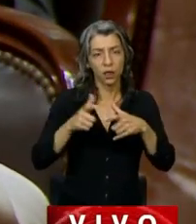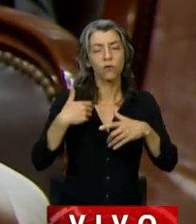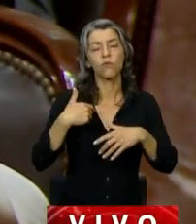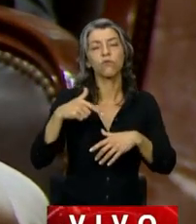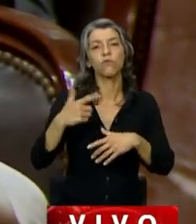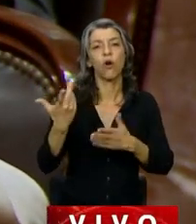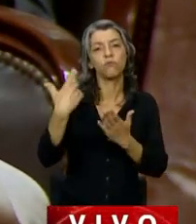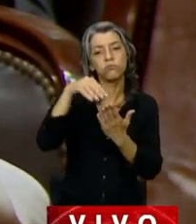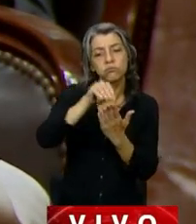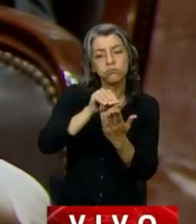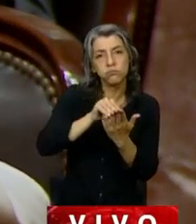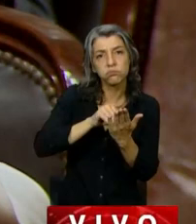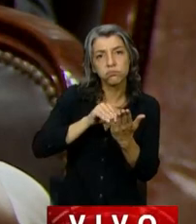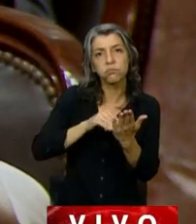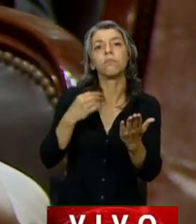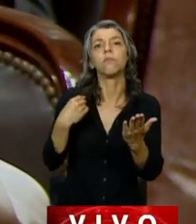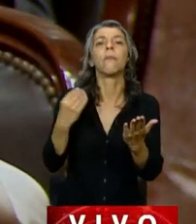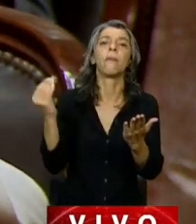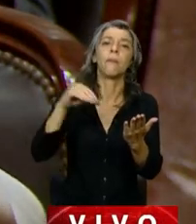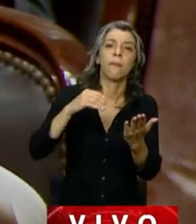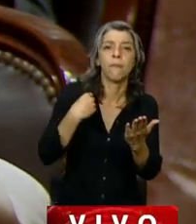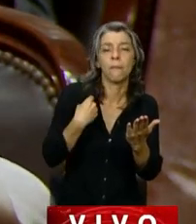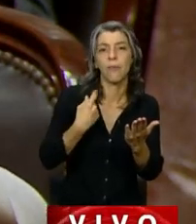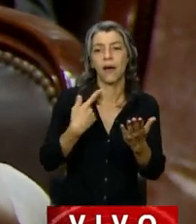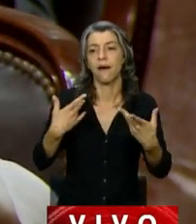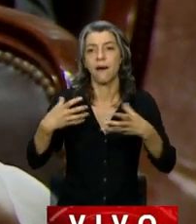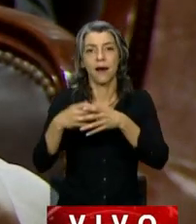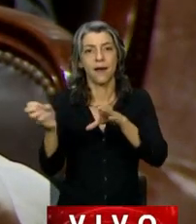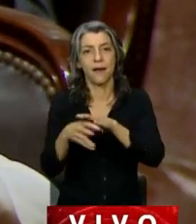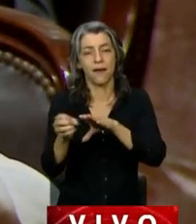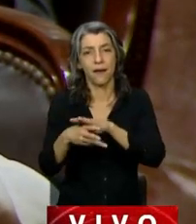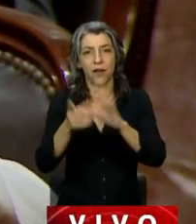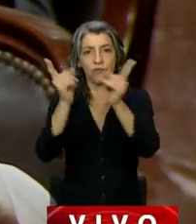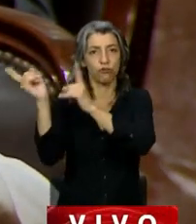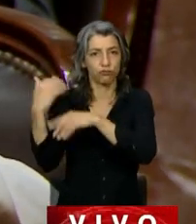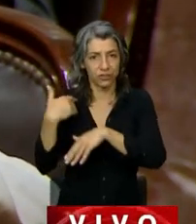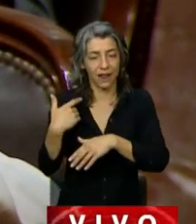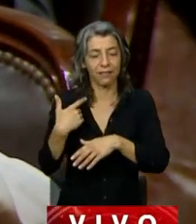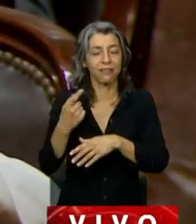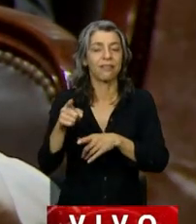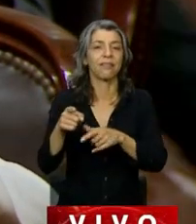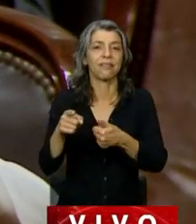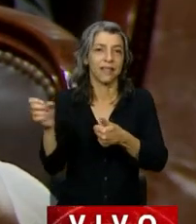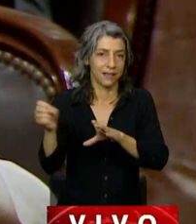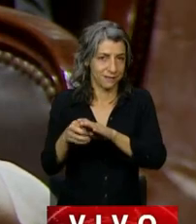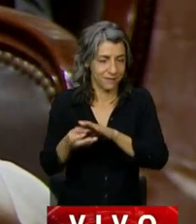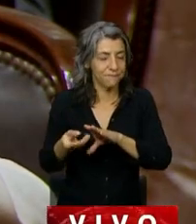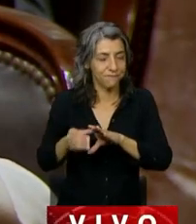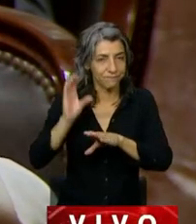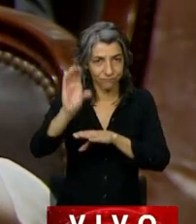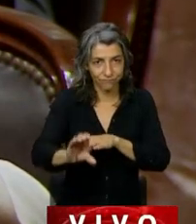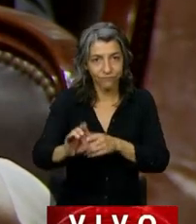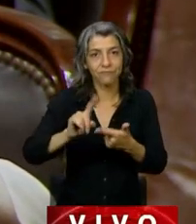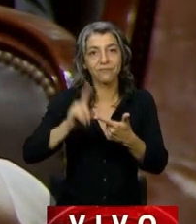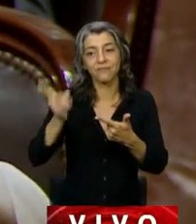adicionales para el Fondo de Incentivo Docente, también para el programa de infraestructura que tan importante es en